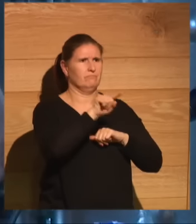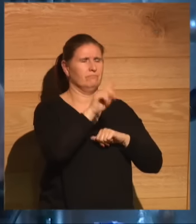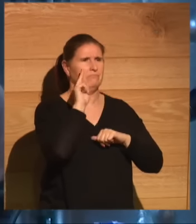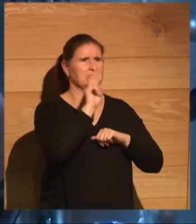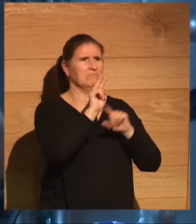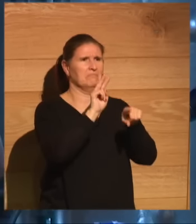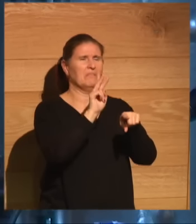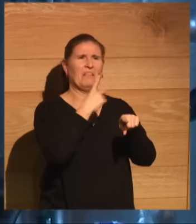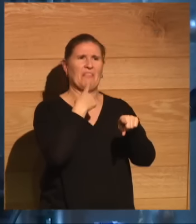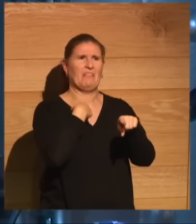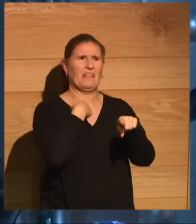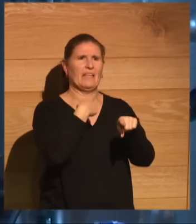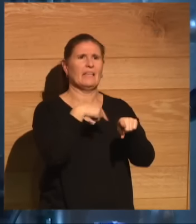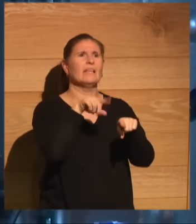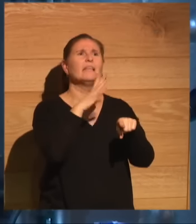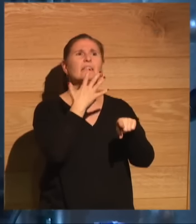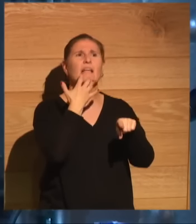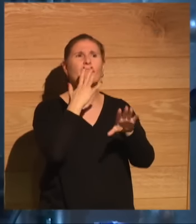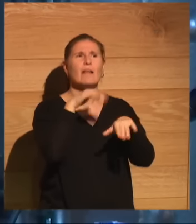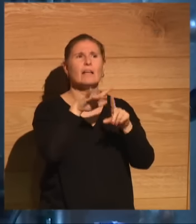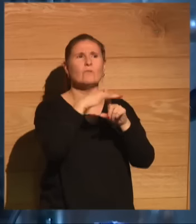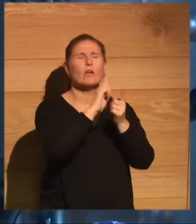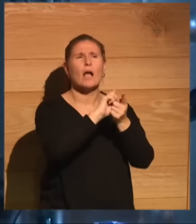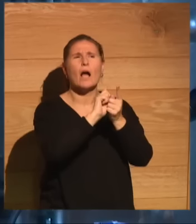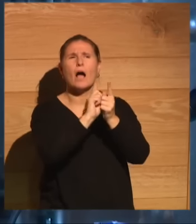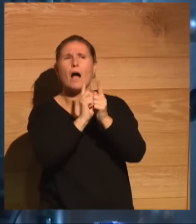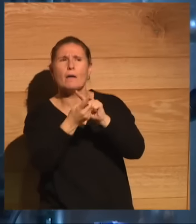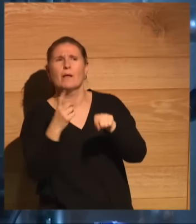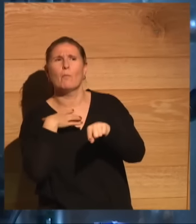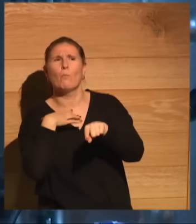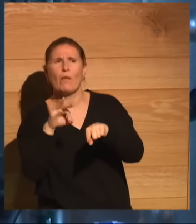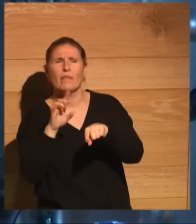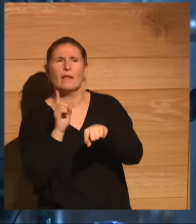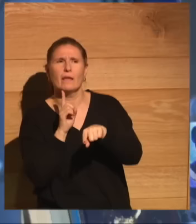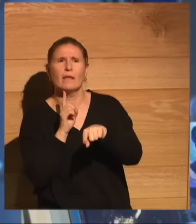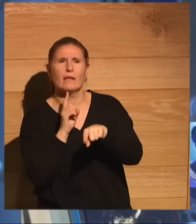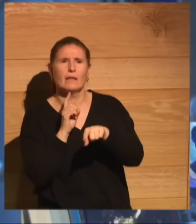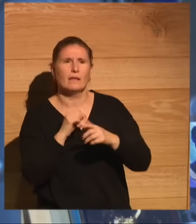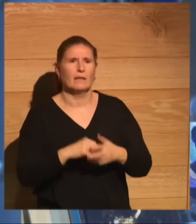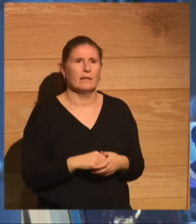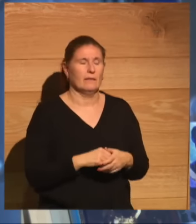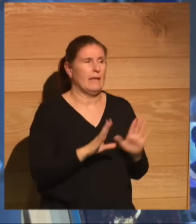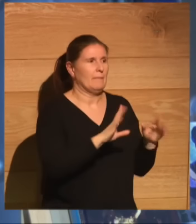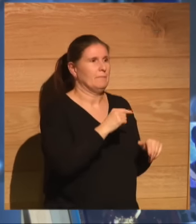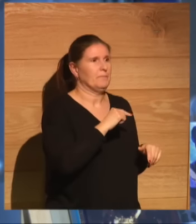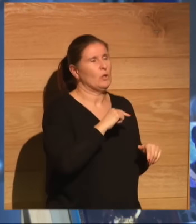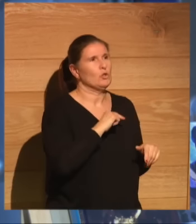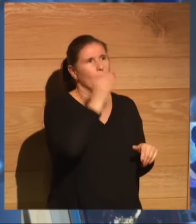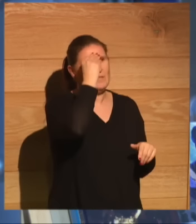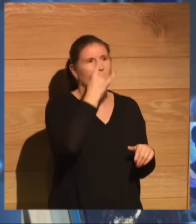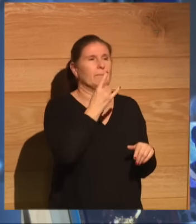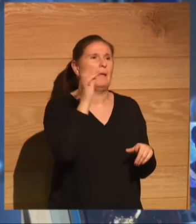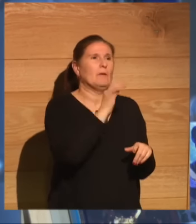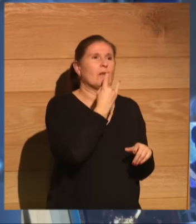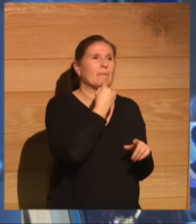que está diciendo, ¿y si le damos la vuelta a las cosas y las contamos de esta otra forma? Mira, yo no siento que se esté tomándoselo muy en serio,